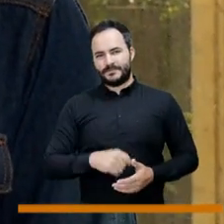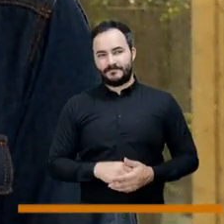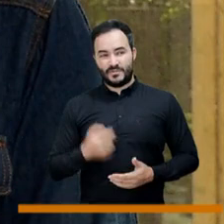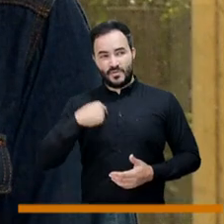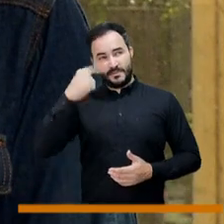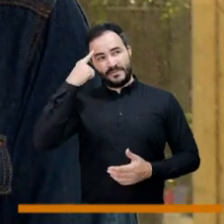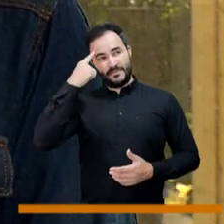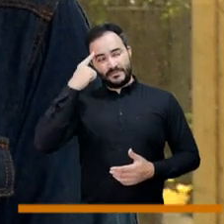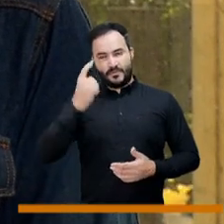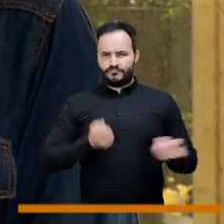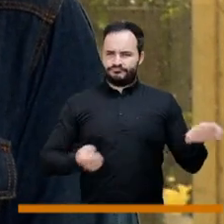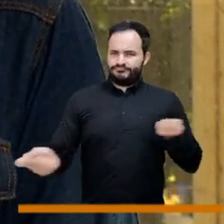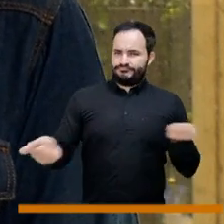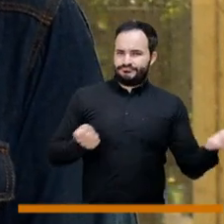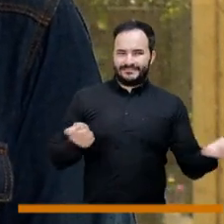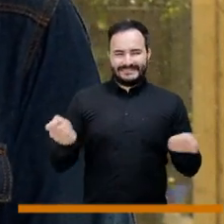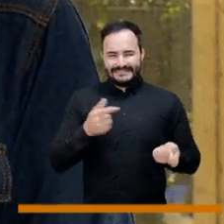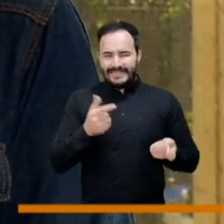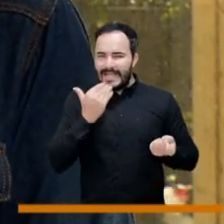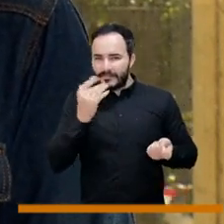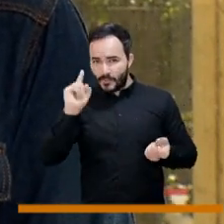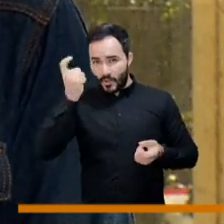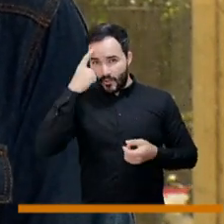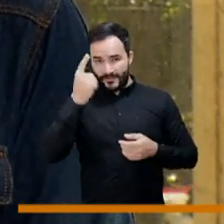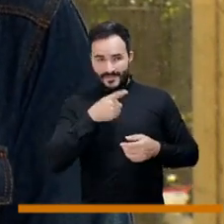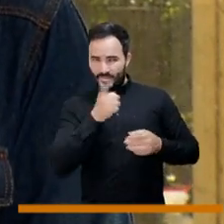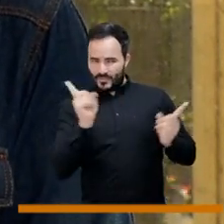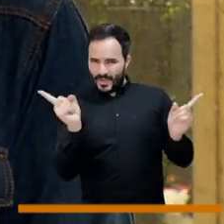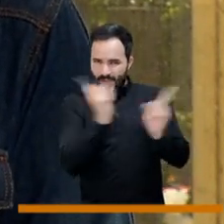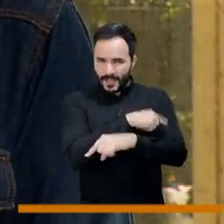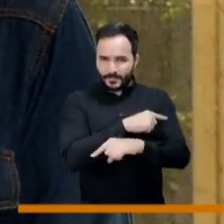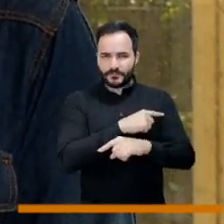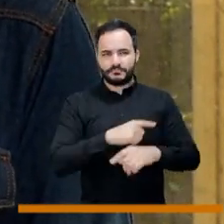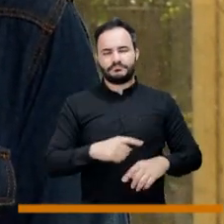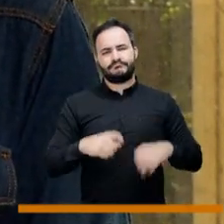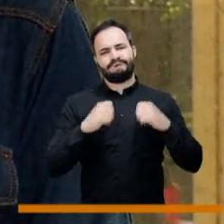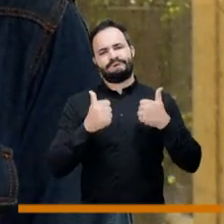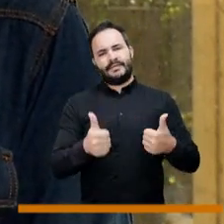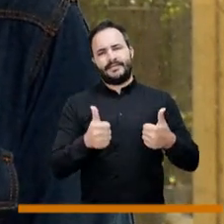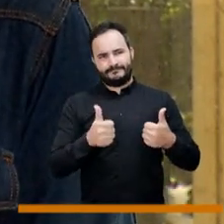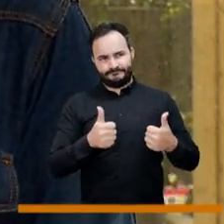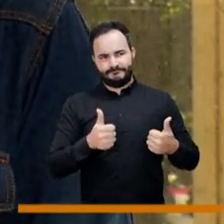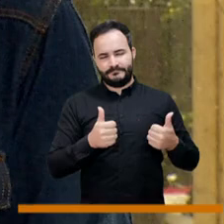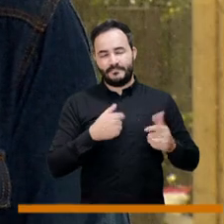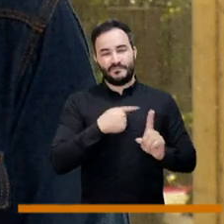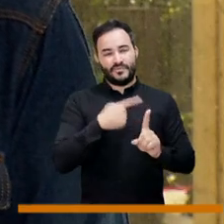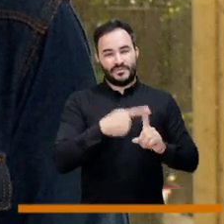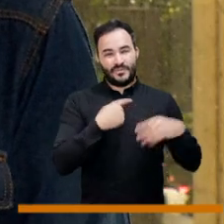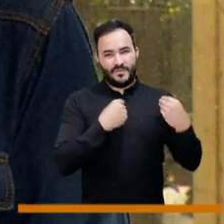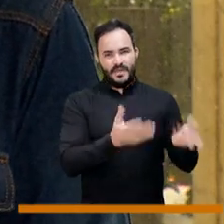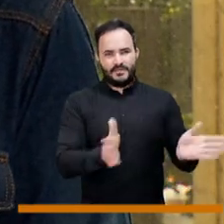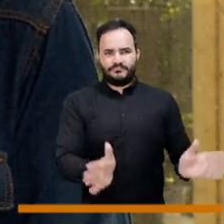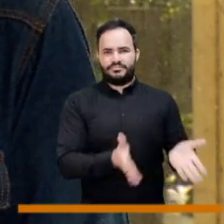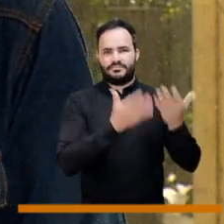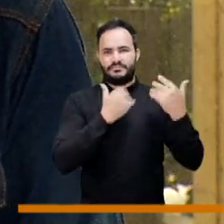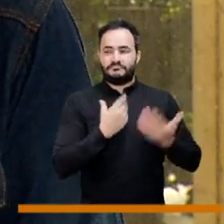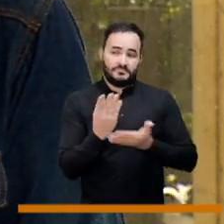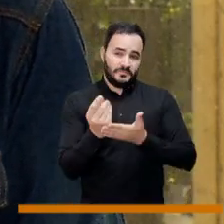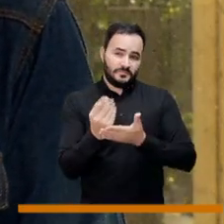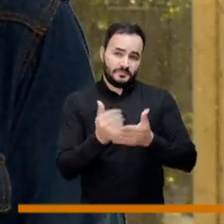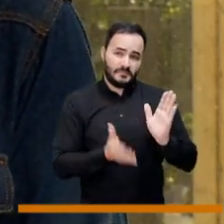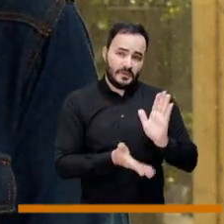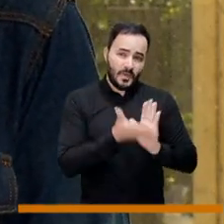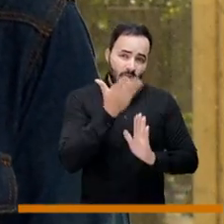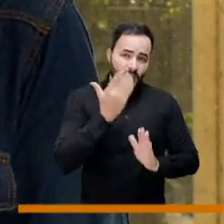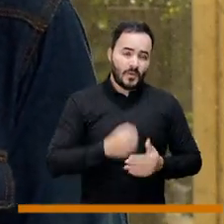Creo que un cambio de gobierno sería positivo para una idea de regresar al país. Sí, que se levante un poco